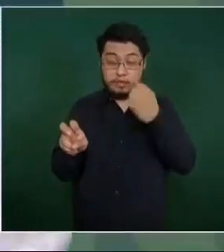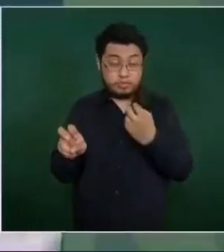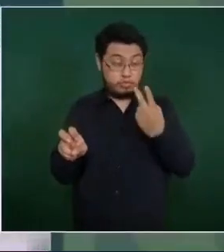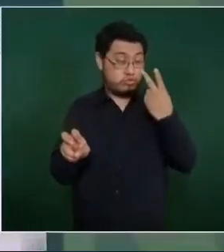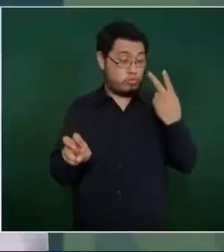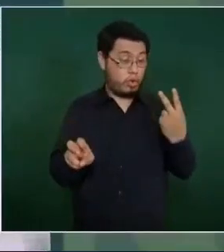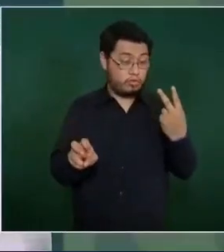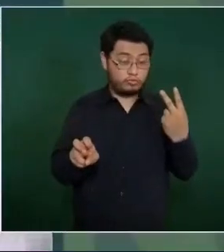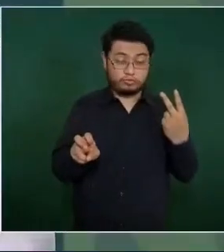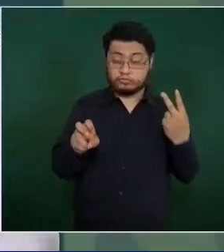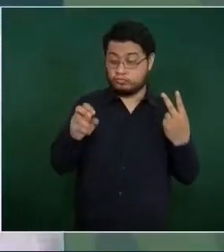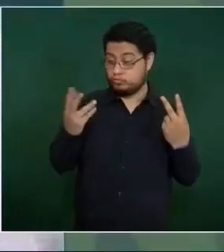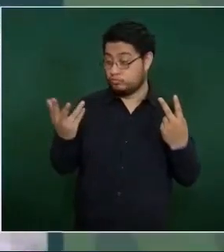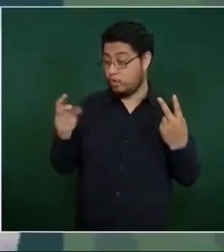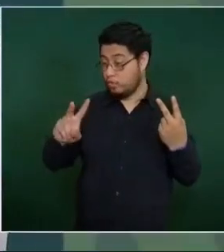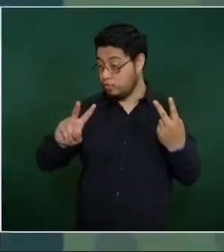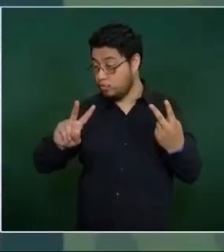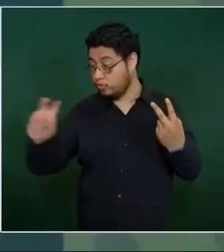2 a 200,